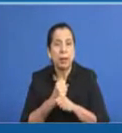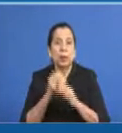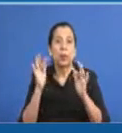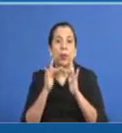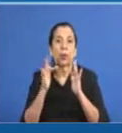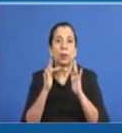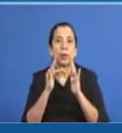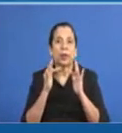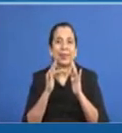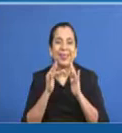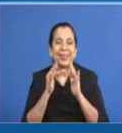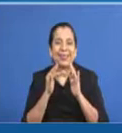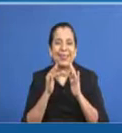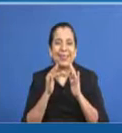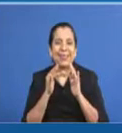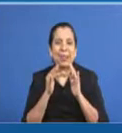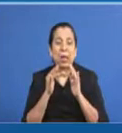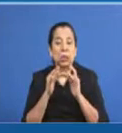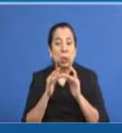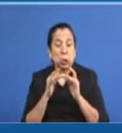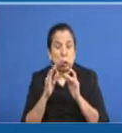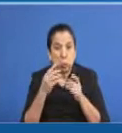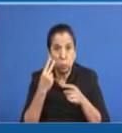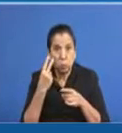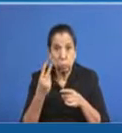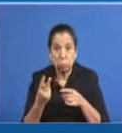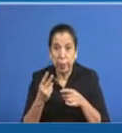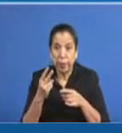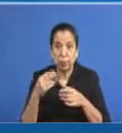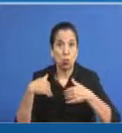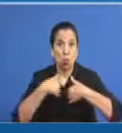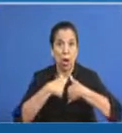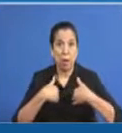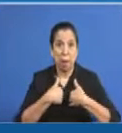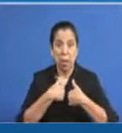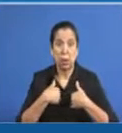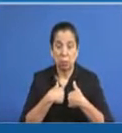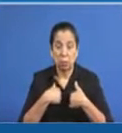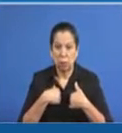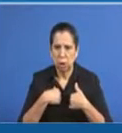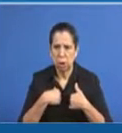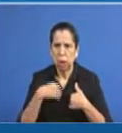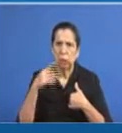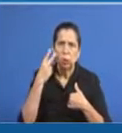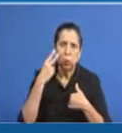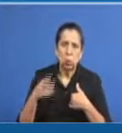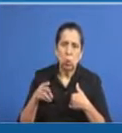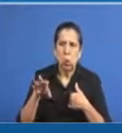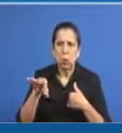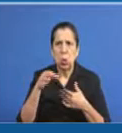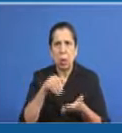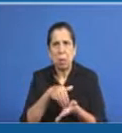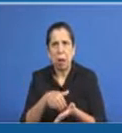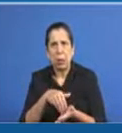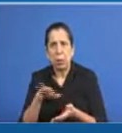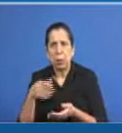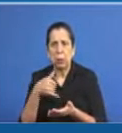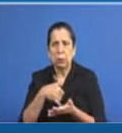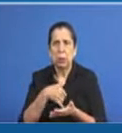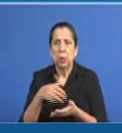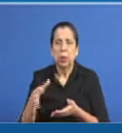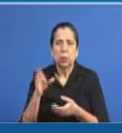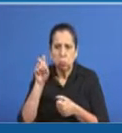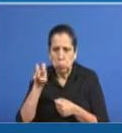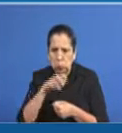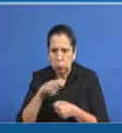contactar en caso que conozcan de un caso de algún rescate de algún animal que está en su patio. Y para que